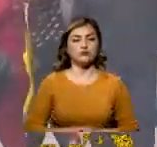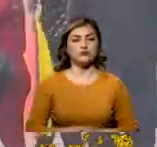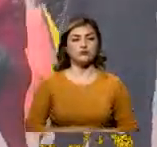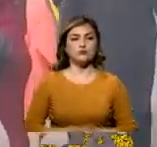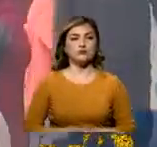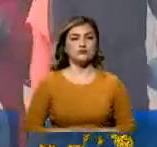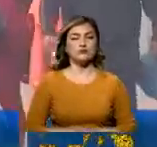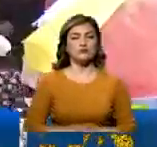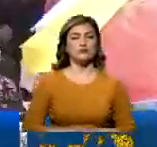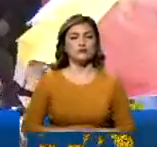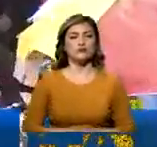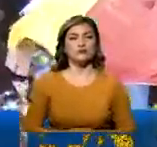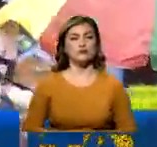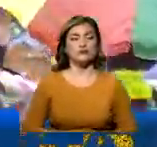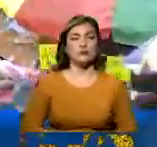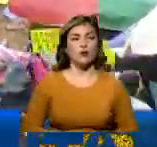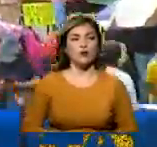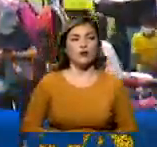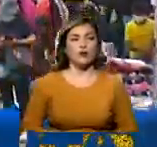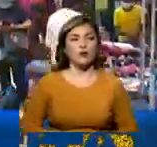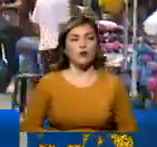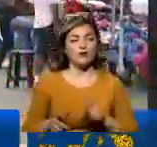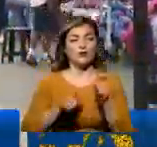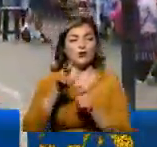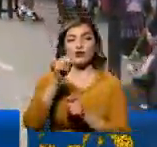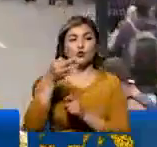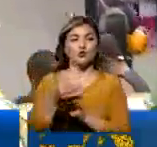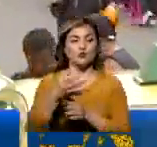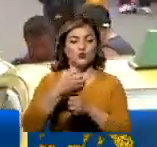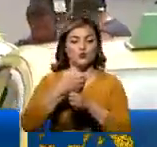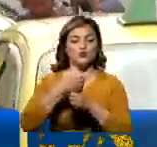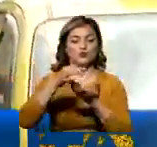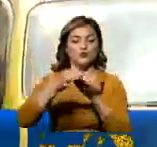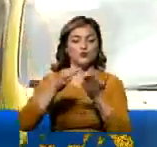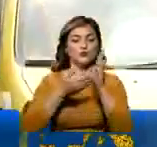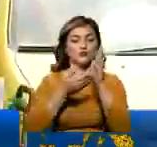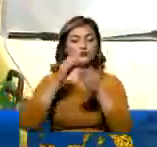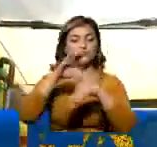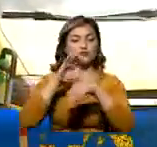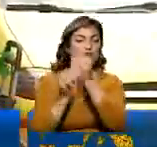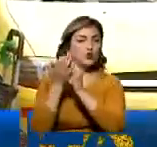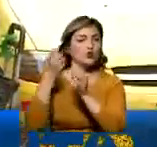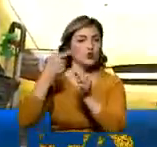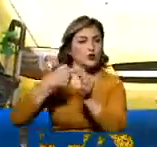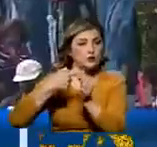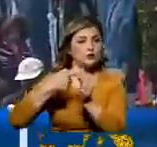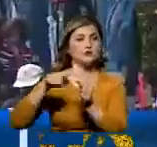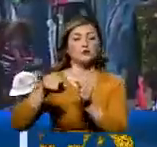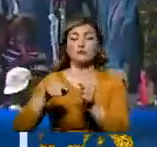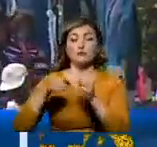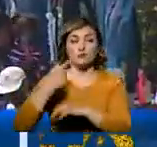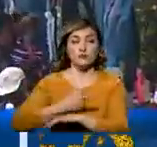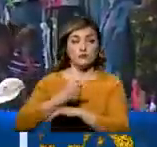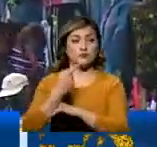ante el incumplimiento de las medidas de bioseguridad por parte de los ciudadanos, sobre todo en zonas como el centro histórico de Quito, donde cada día